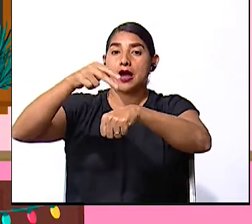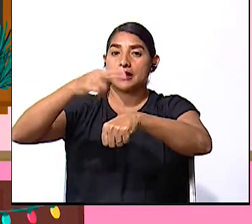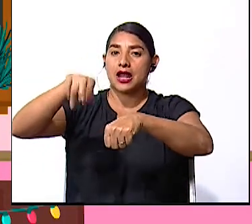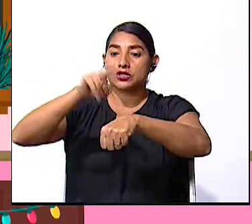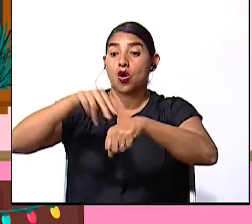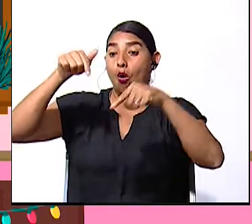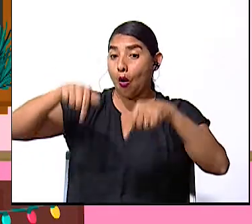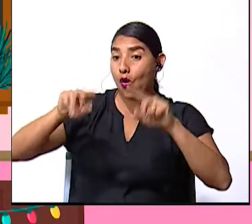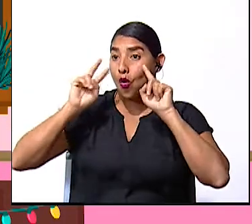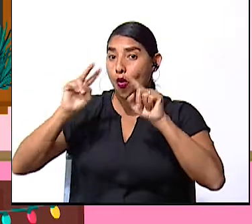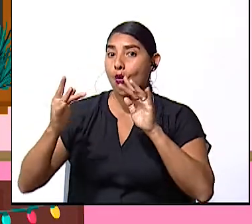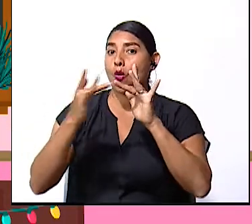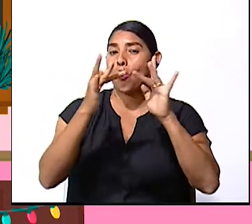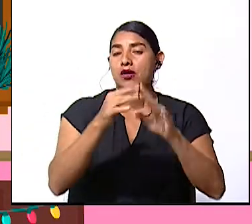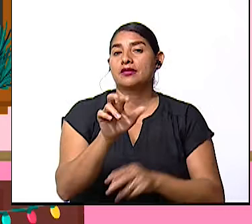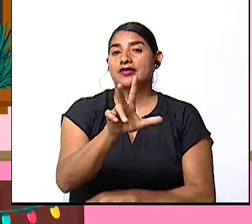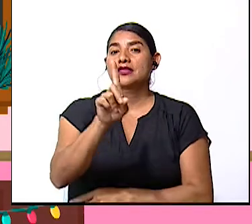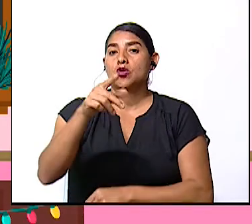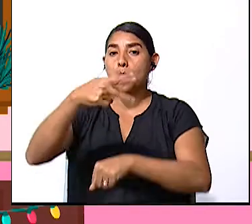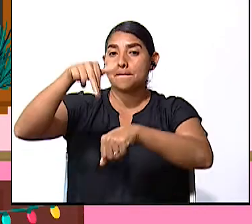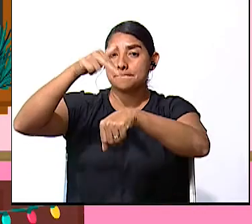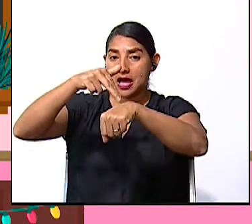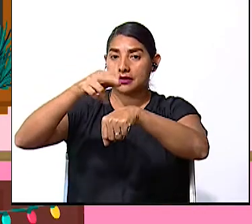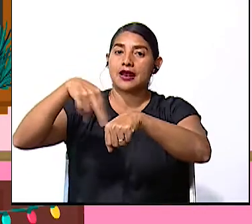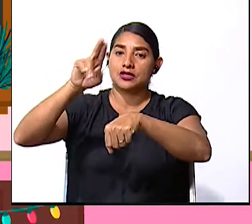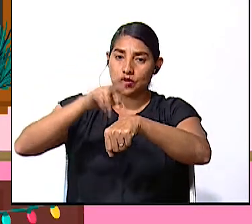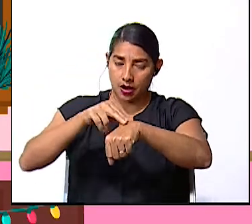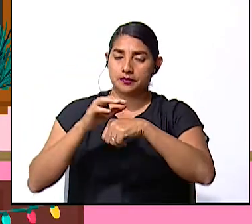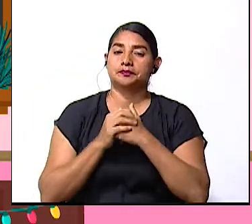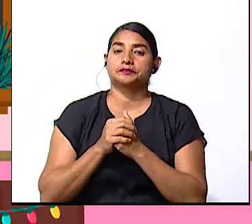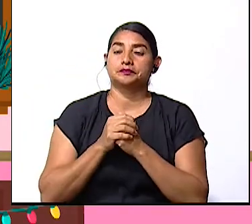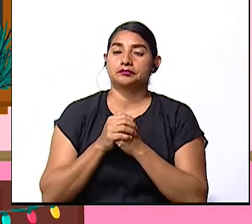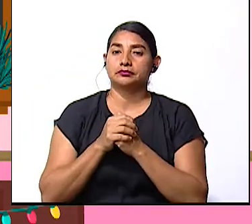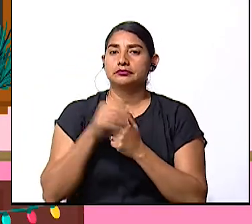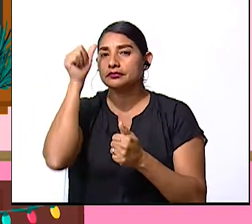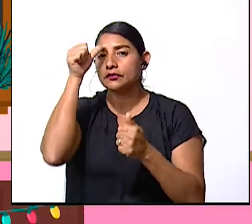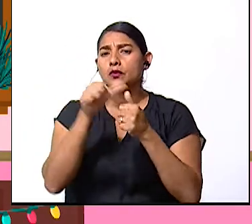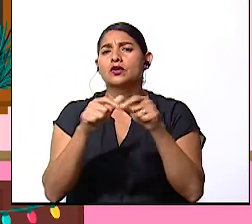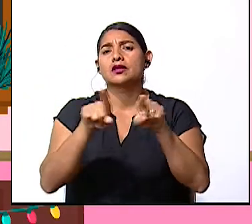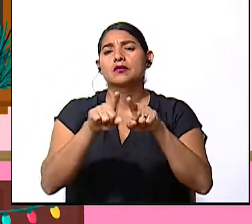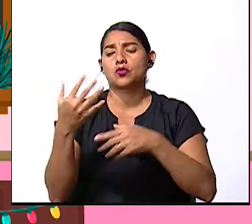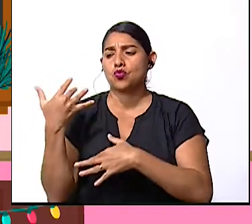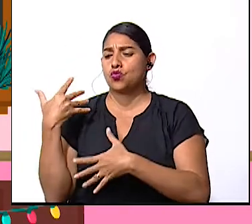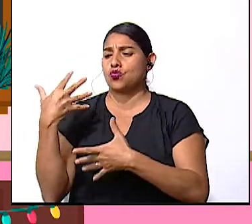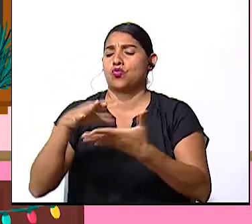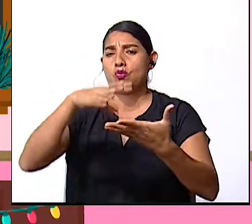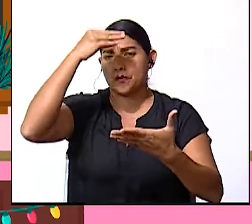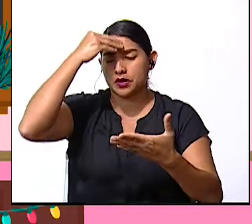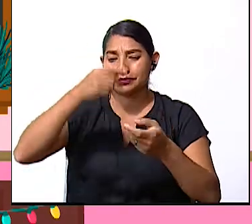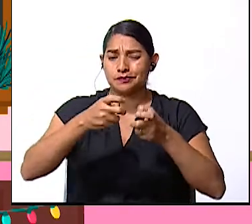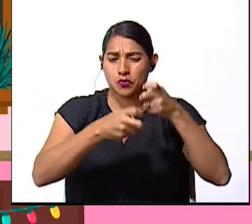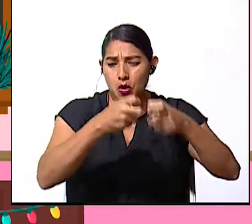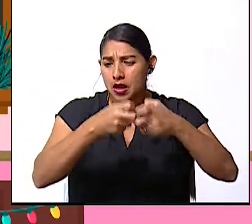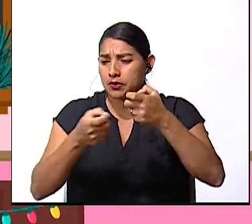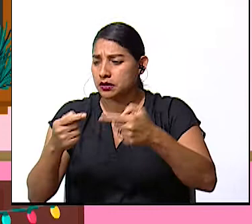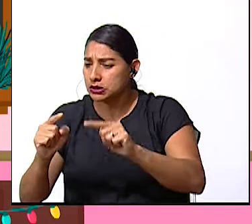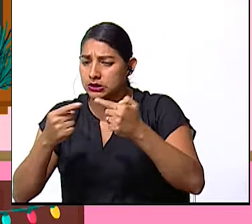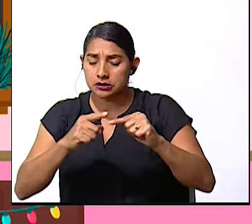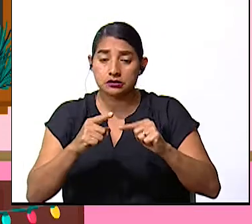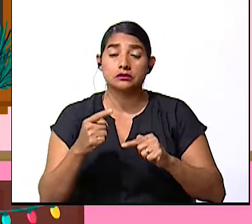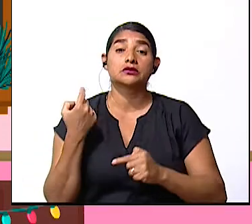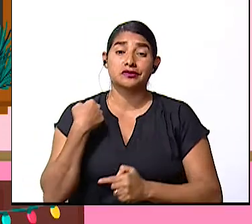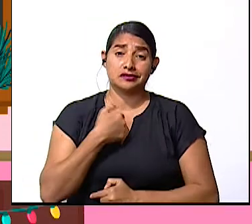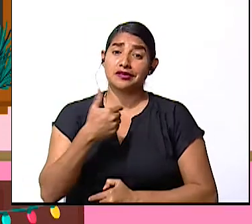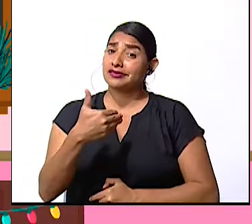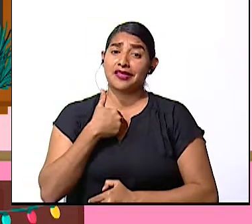hoy contamos con 31 parques nacionales. ¿Se acuerdan de todo lo que hemos visto sobre las problemáticas que tenemos nosotros